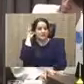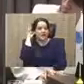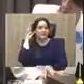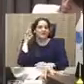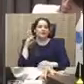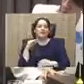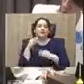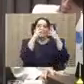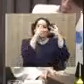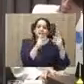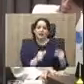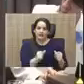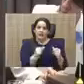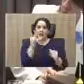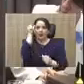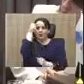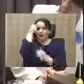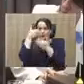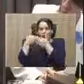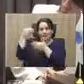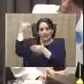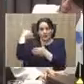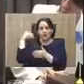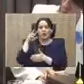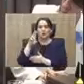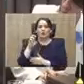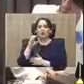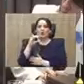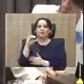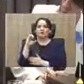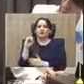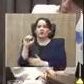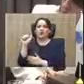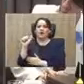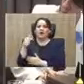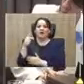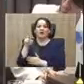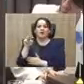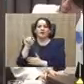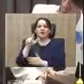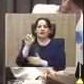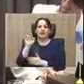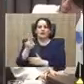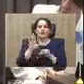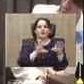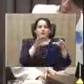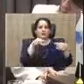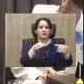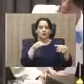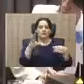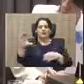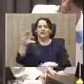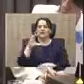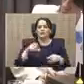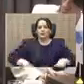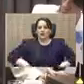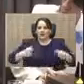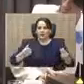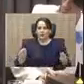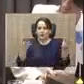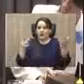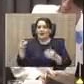estuvo en el gobierno anterior, doña Rocío Aguilar, en la Comisión de Ingreso y Gasto Público dijo que la evasión fiscal aduanal